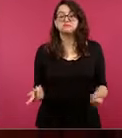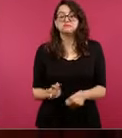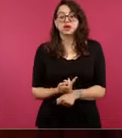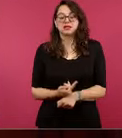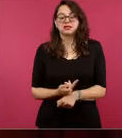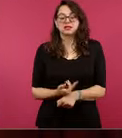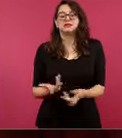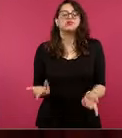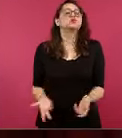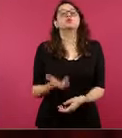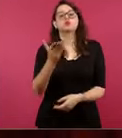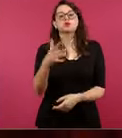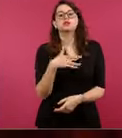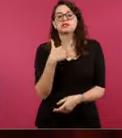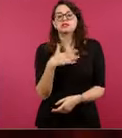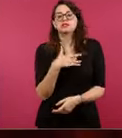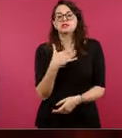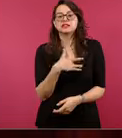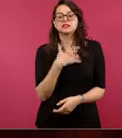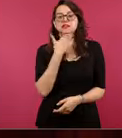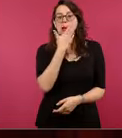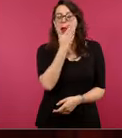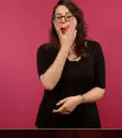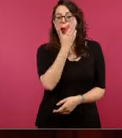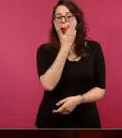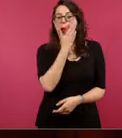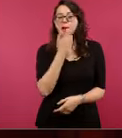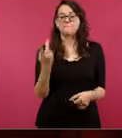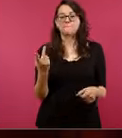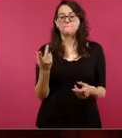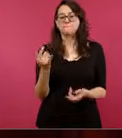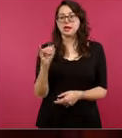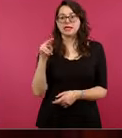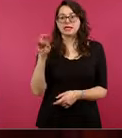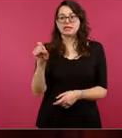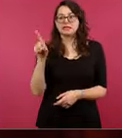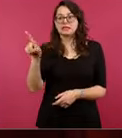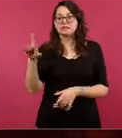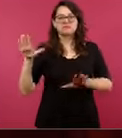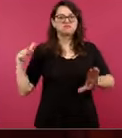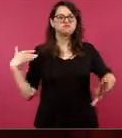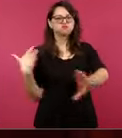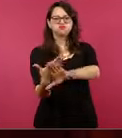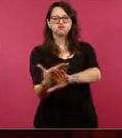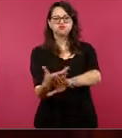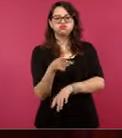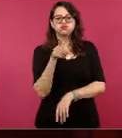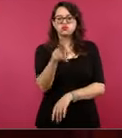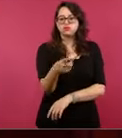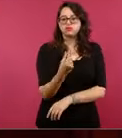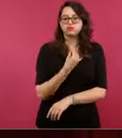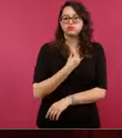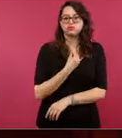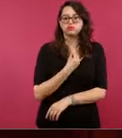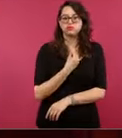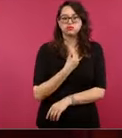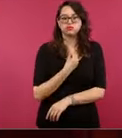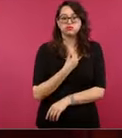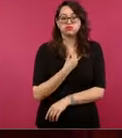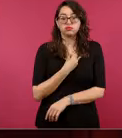del INE y de pues esta embestida mediática que está usted sufriendo, a grado tal de que todo el siguiente